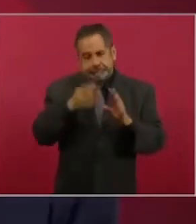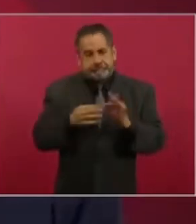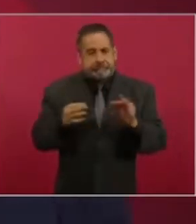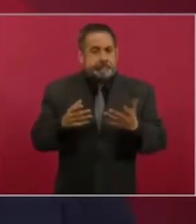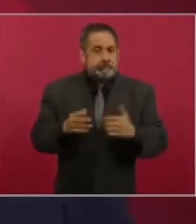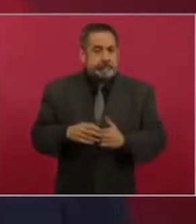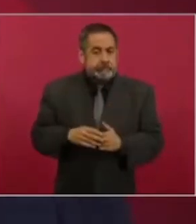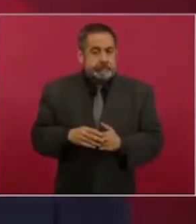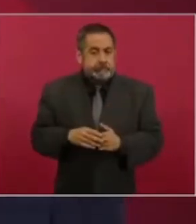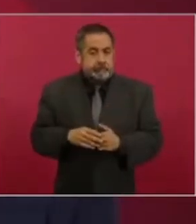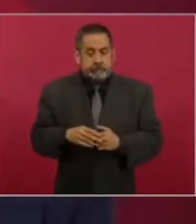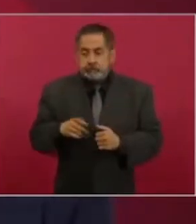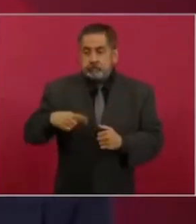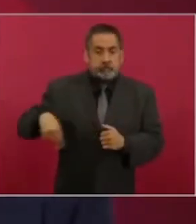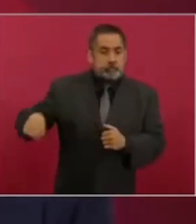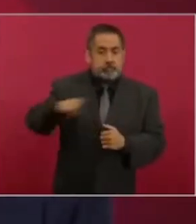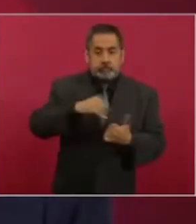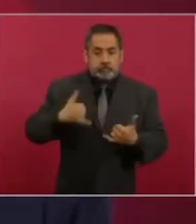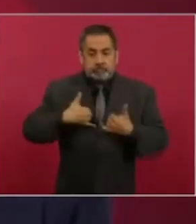esto no se sabe.